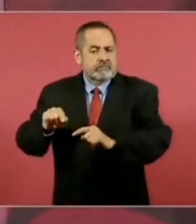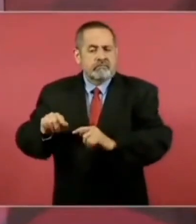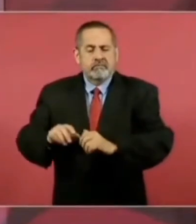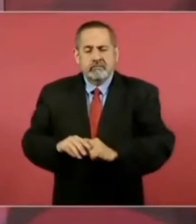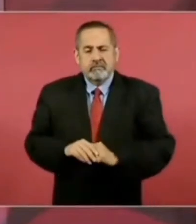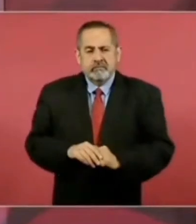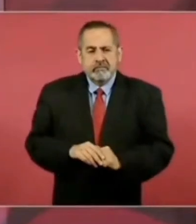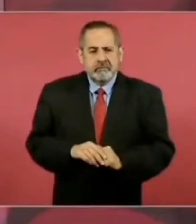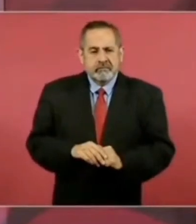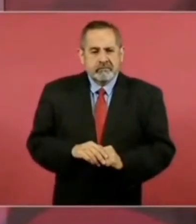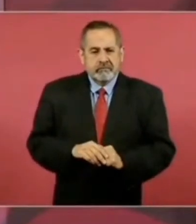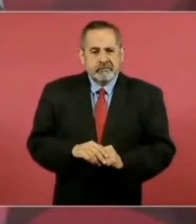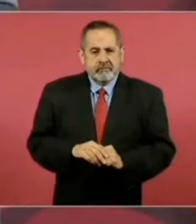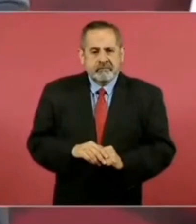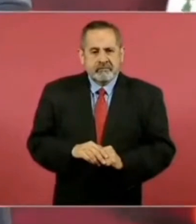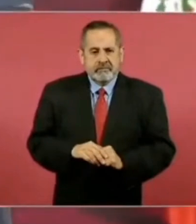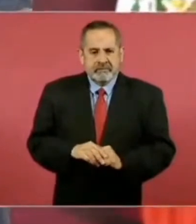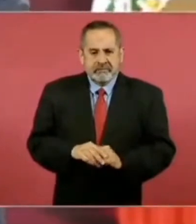porque